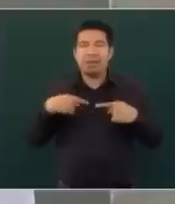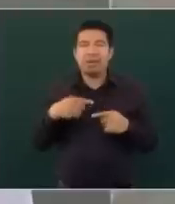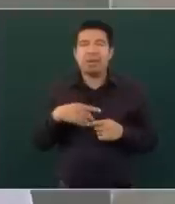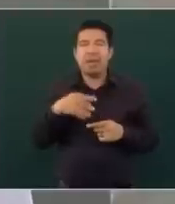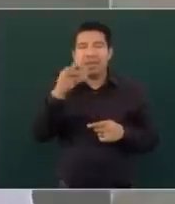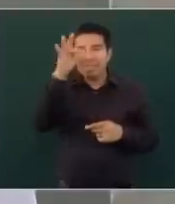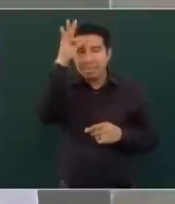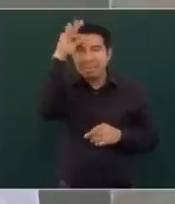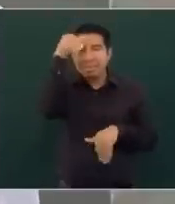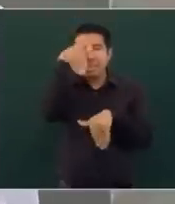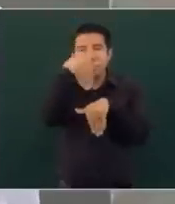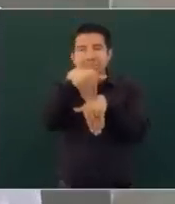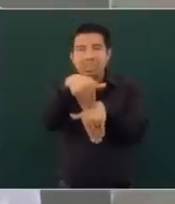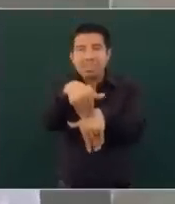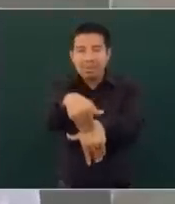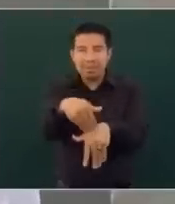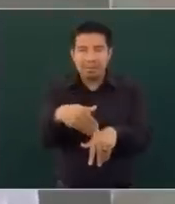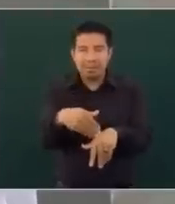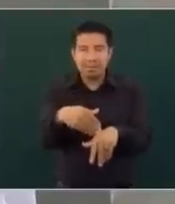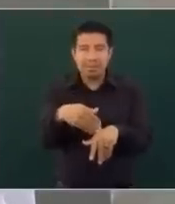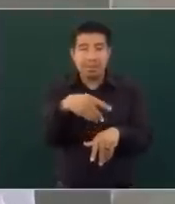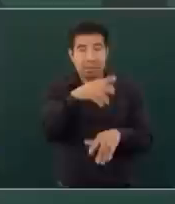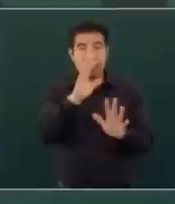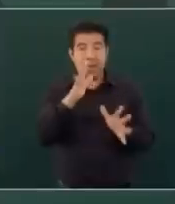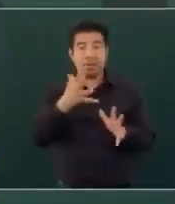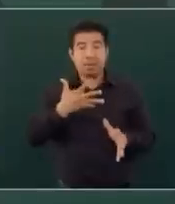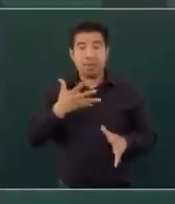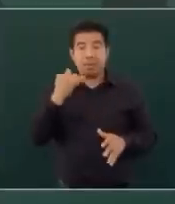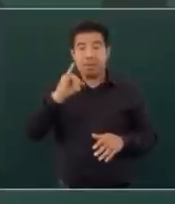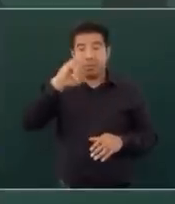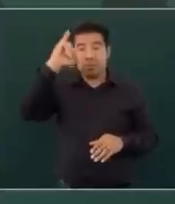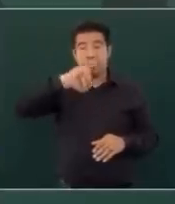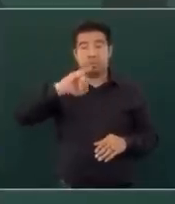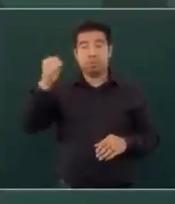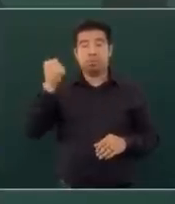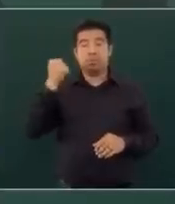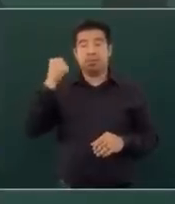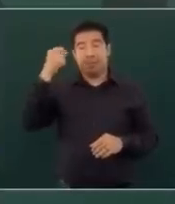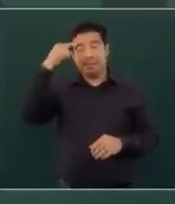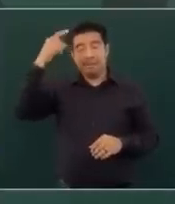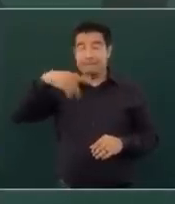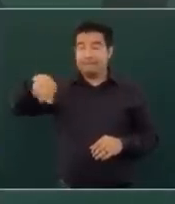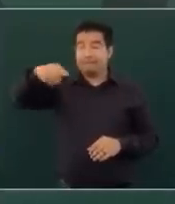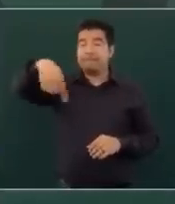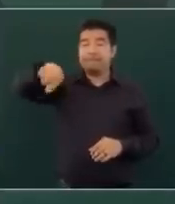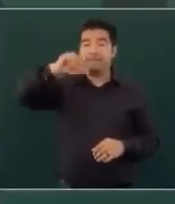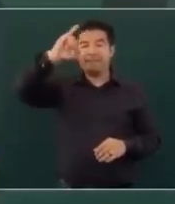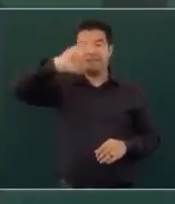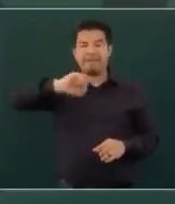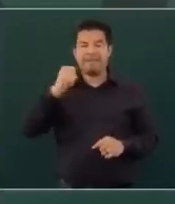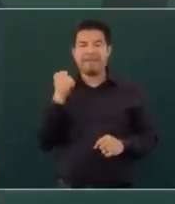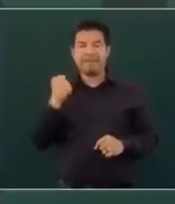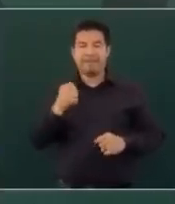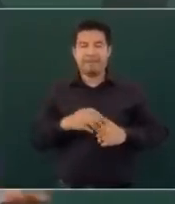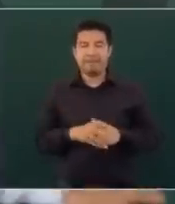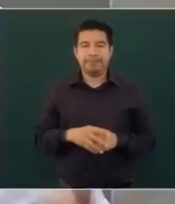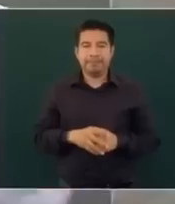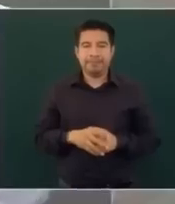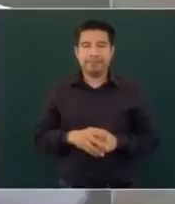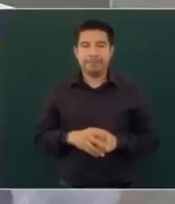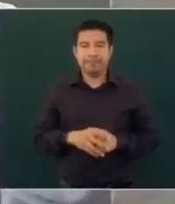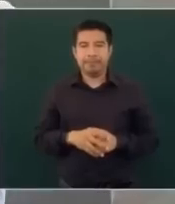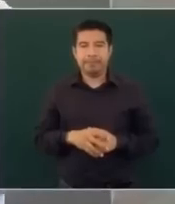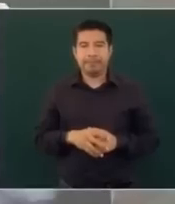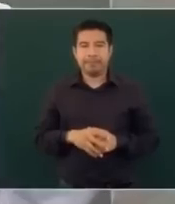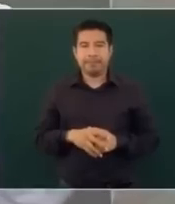ahí están los jefes, ¿no?, del bloque conservador, que fueron los